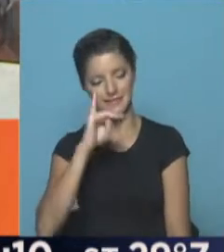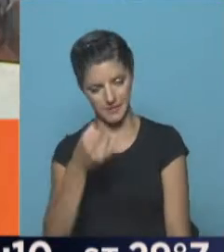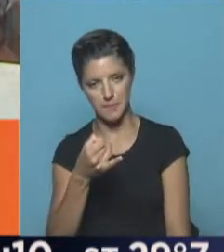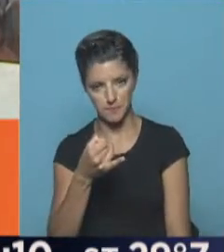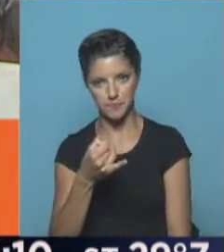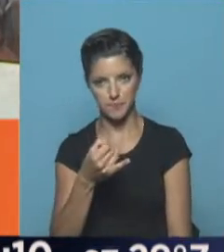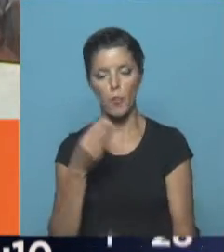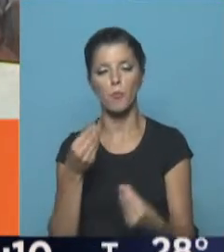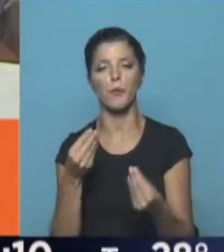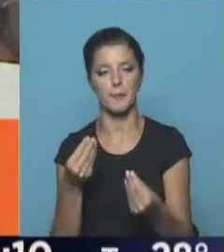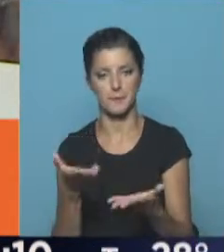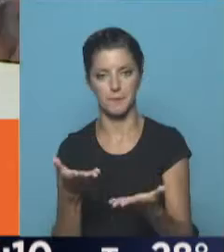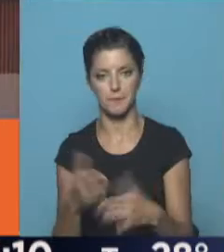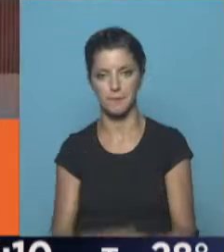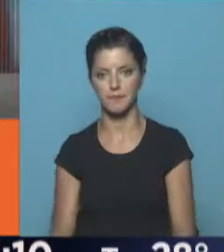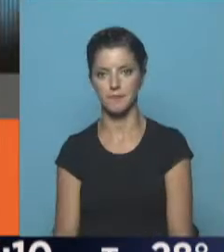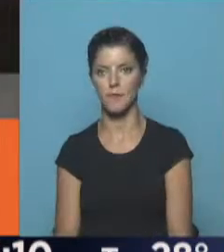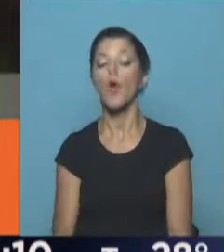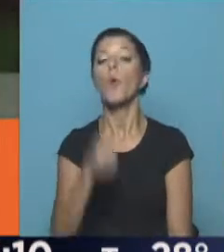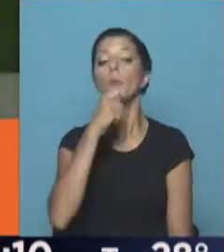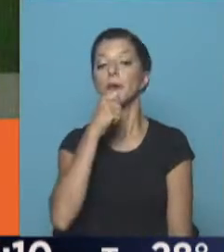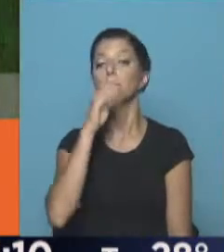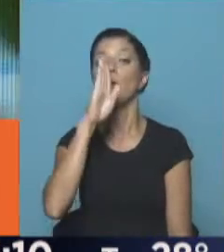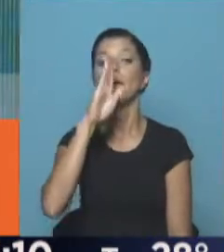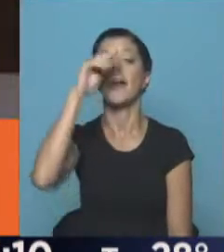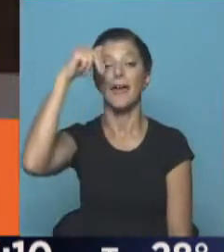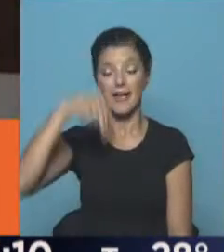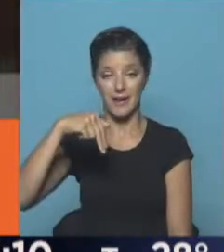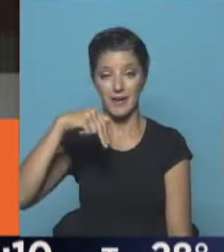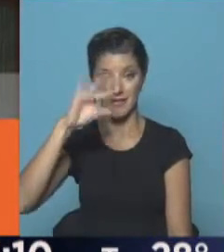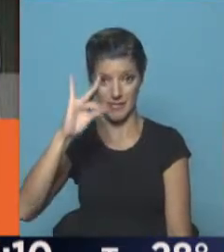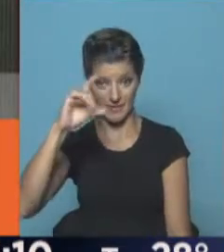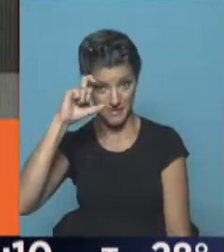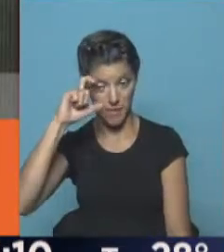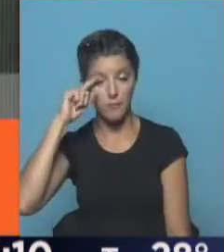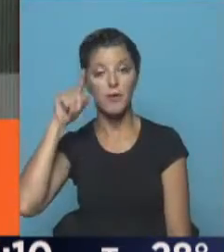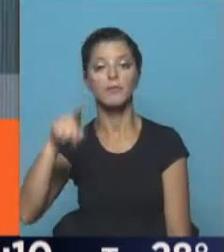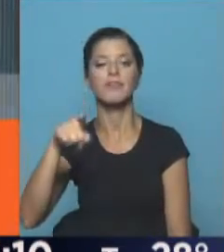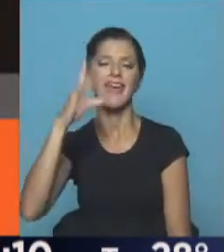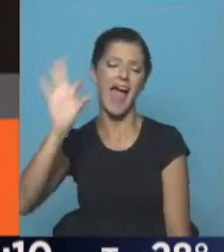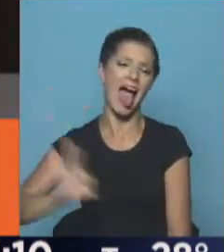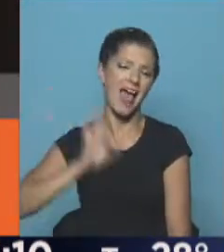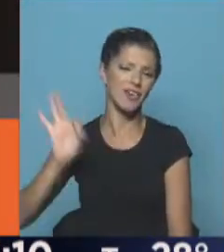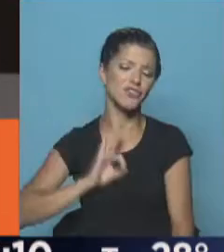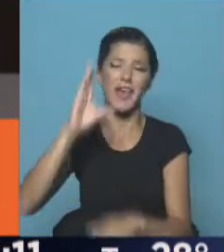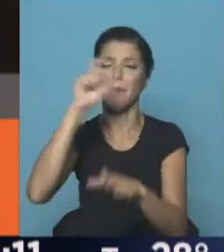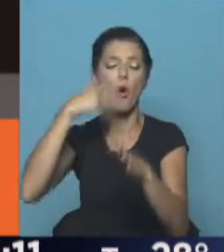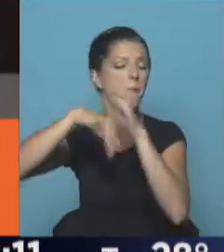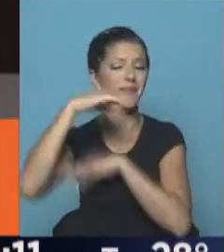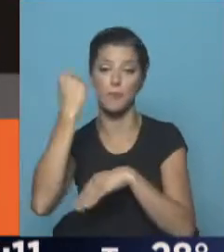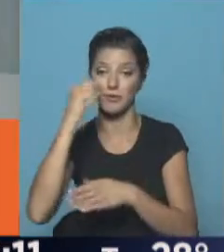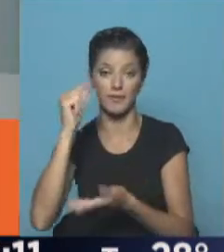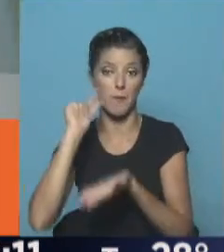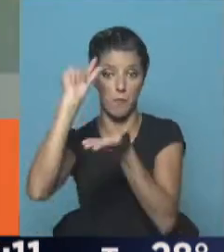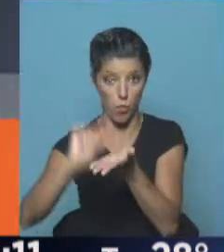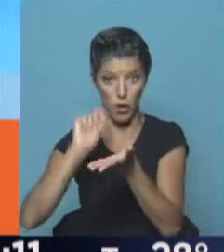porque por ejemplo el bnd s no que es el ácido por muchos años el principal banco de inversión público de la